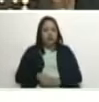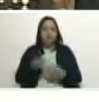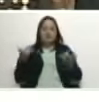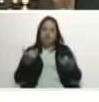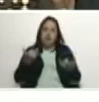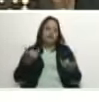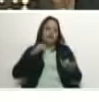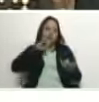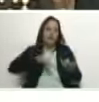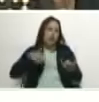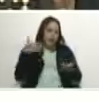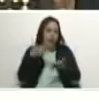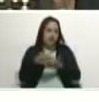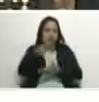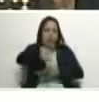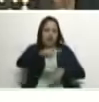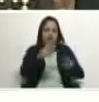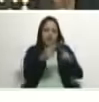ustedes lo conocen.